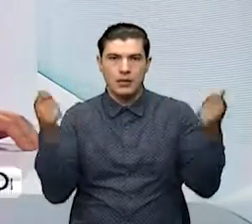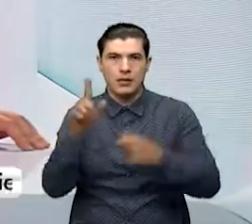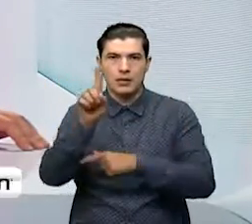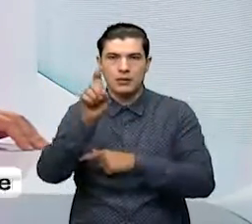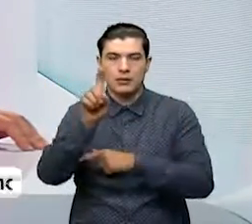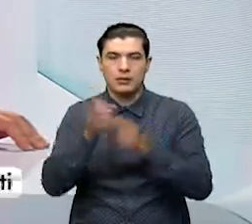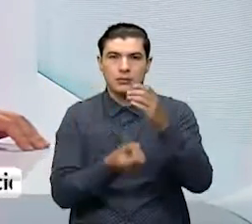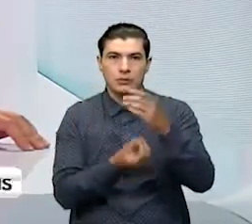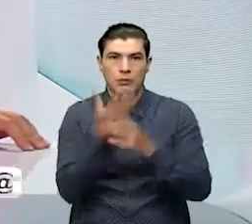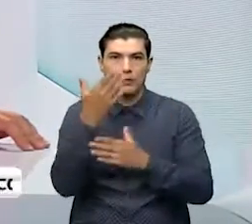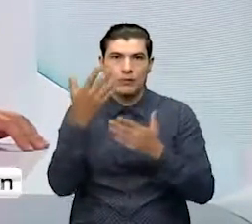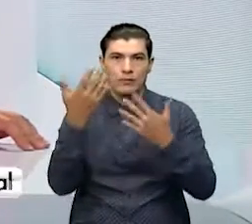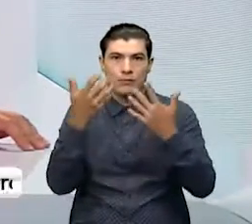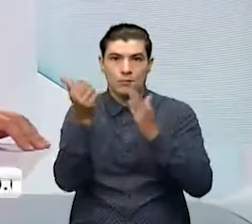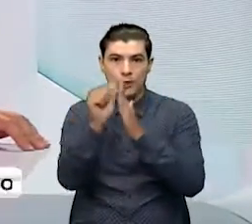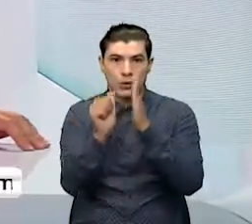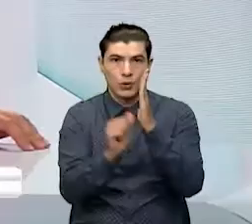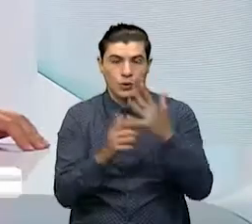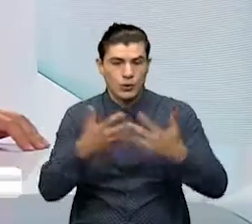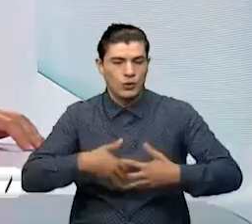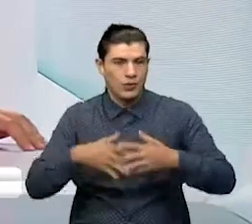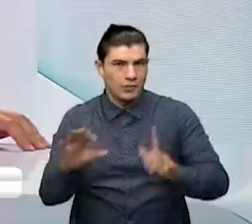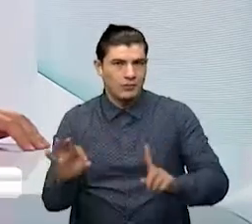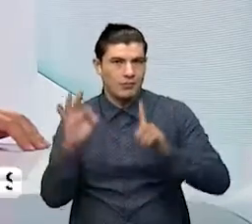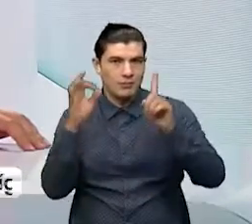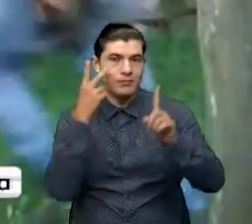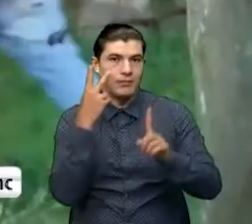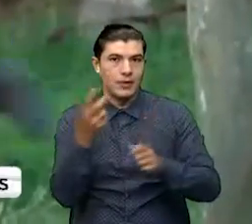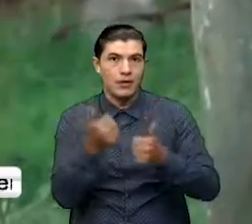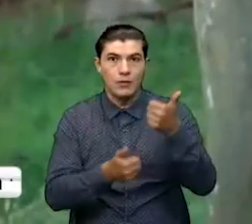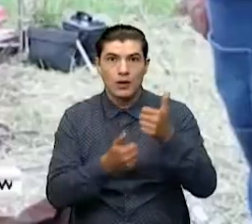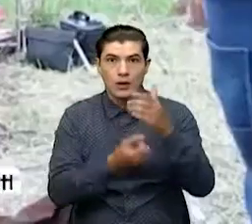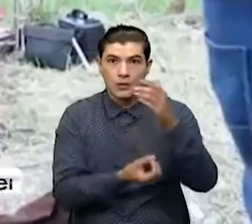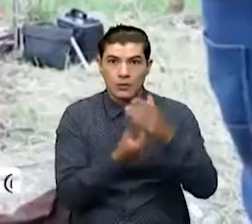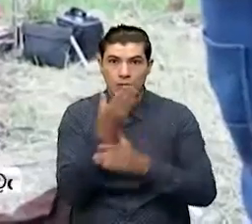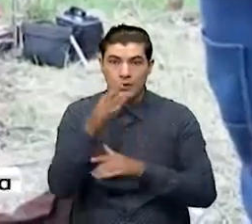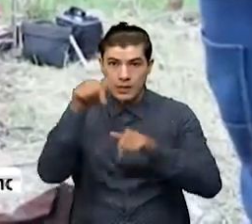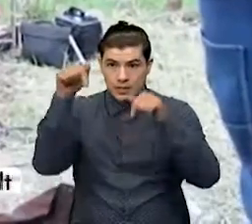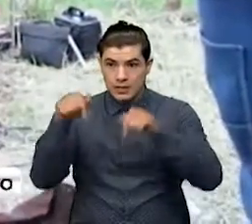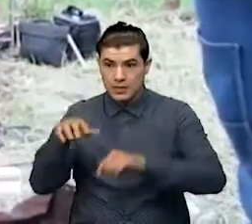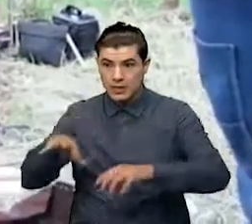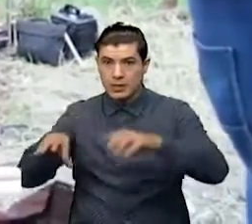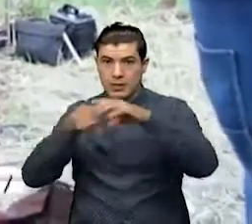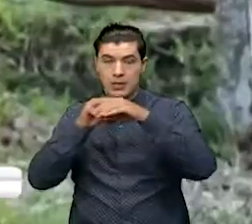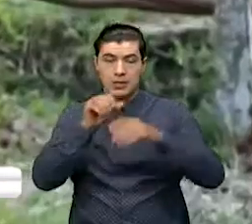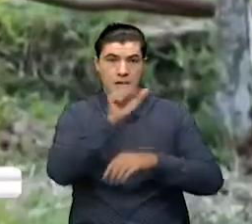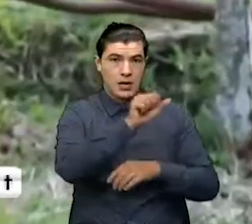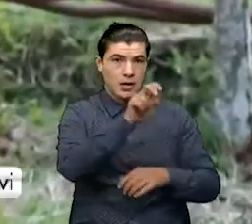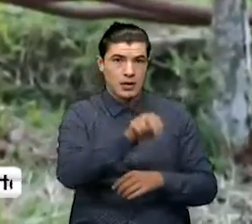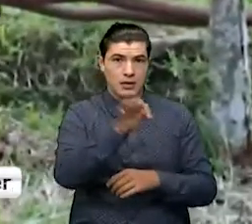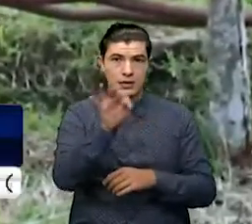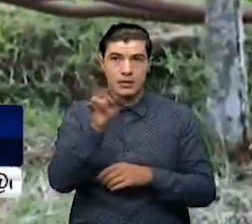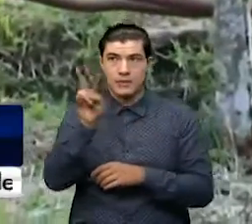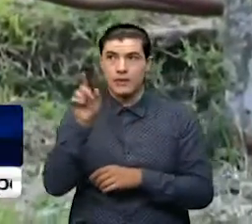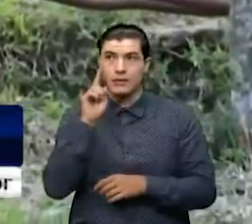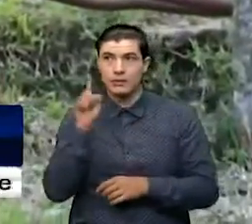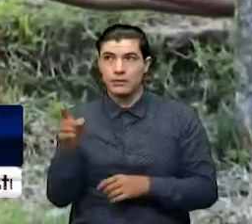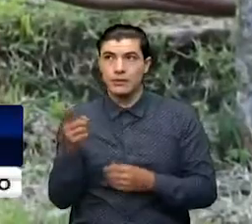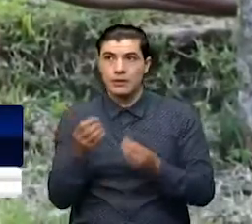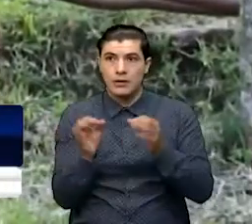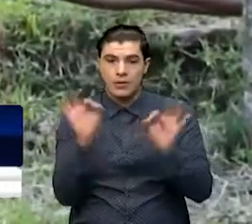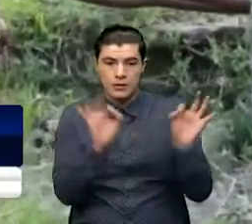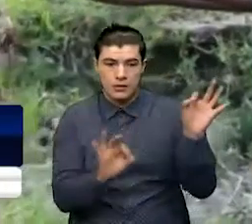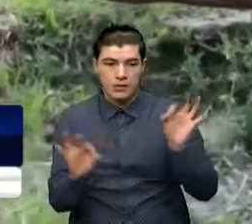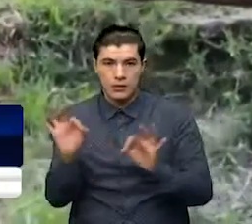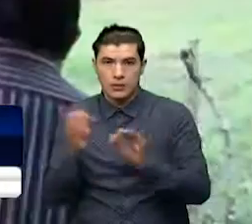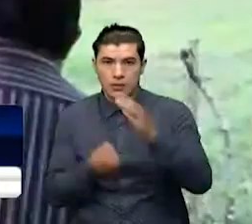producciones de altísima calidad veamos de qué se trata el canal tro y la autoridad nacional de televisión preparan nuevos